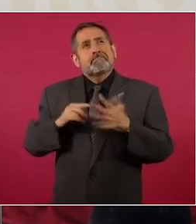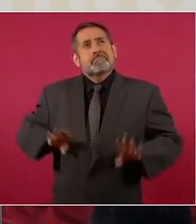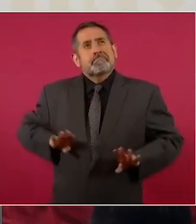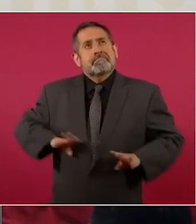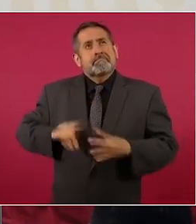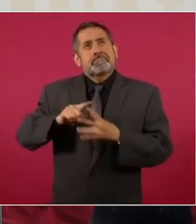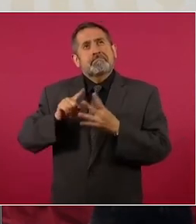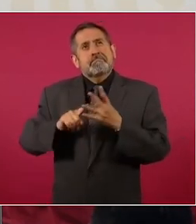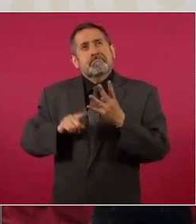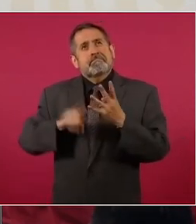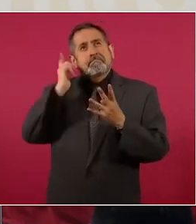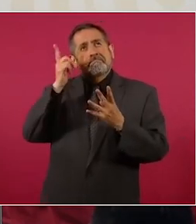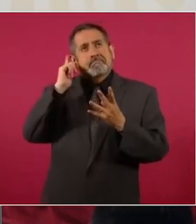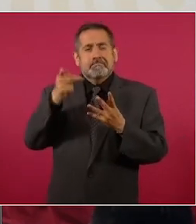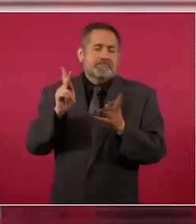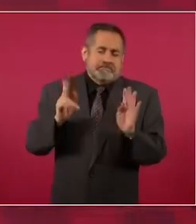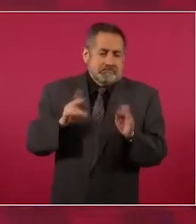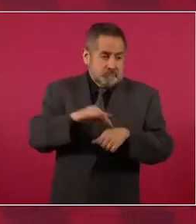Quiero que